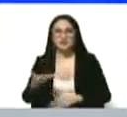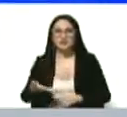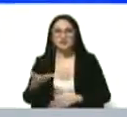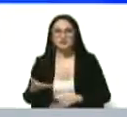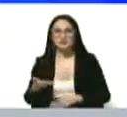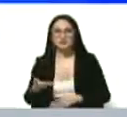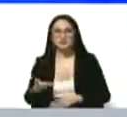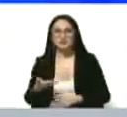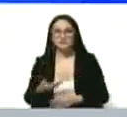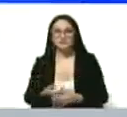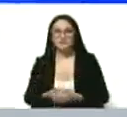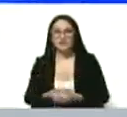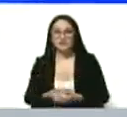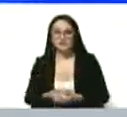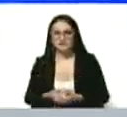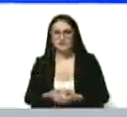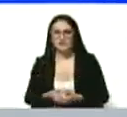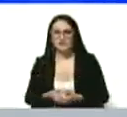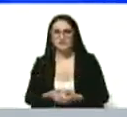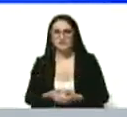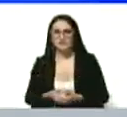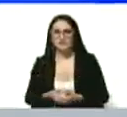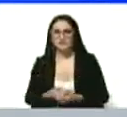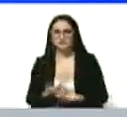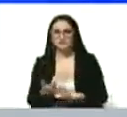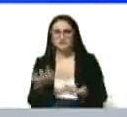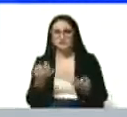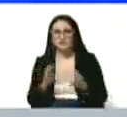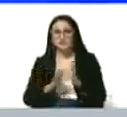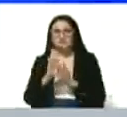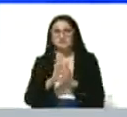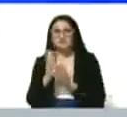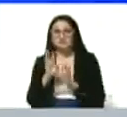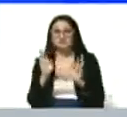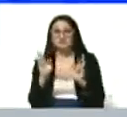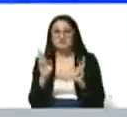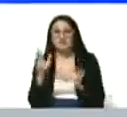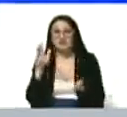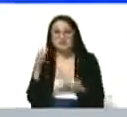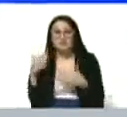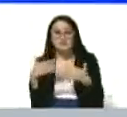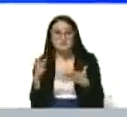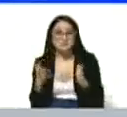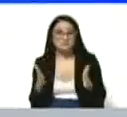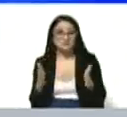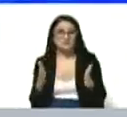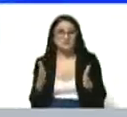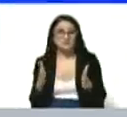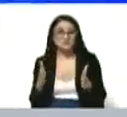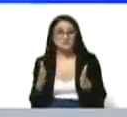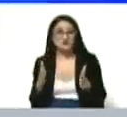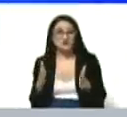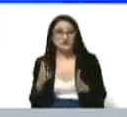de energía mundial, que crecerá según estimaciones desde aproximadamente